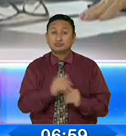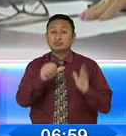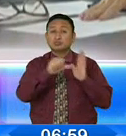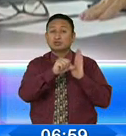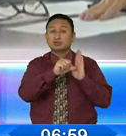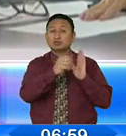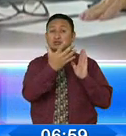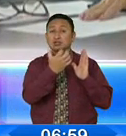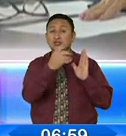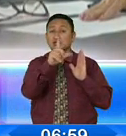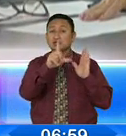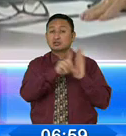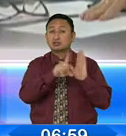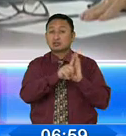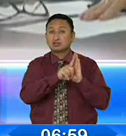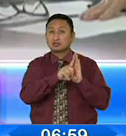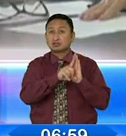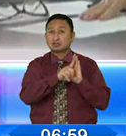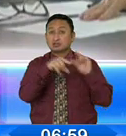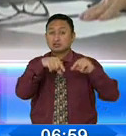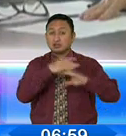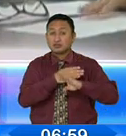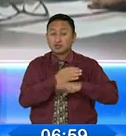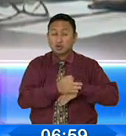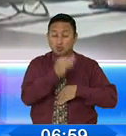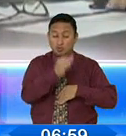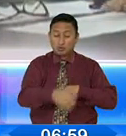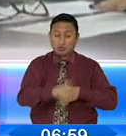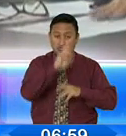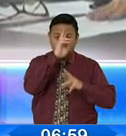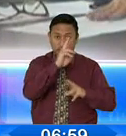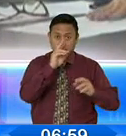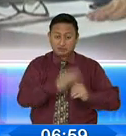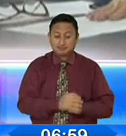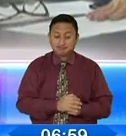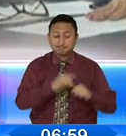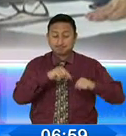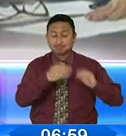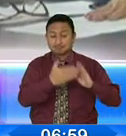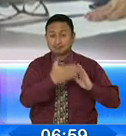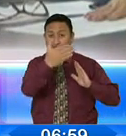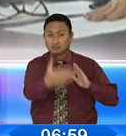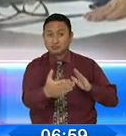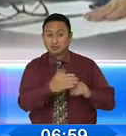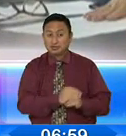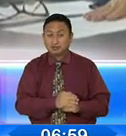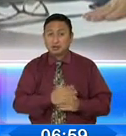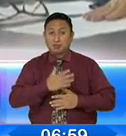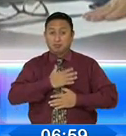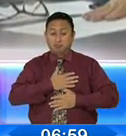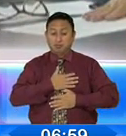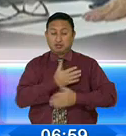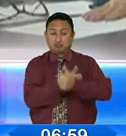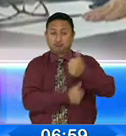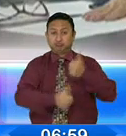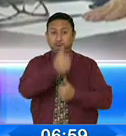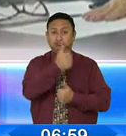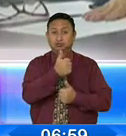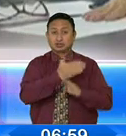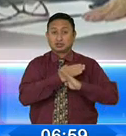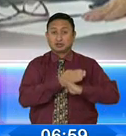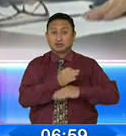de la Ley Orgánica de la Defensoría del Pueblo. Y en consecuencia, mi subrogación como